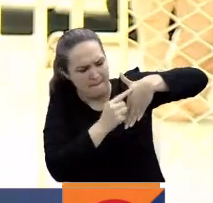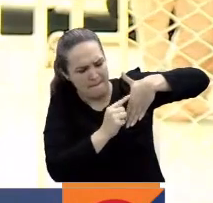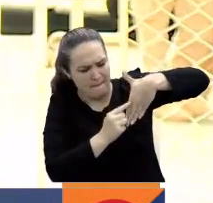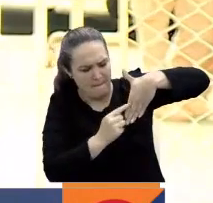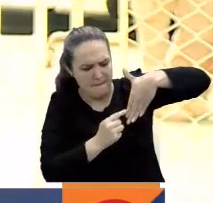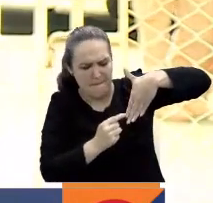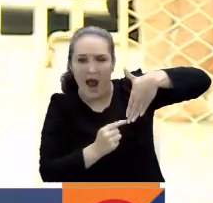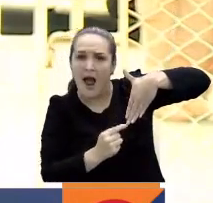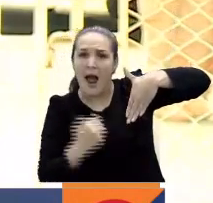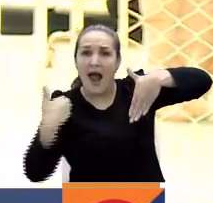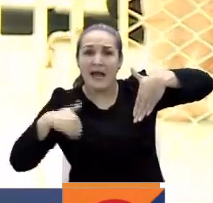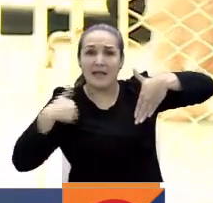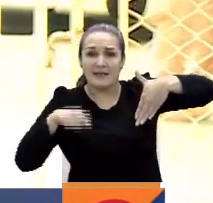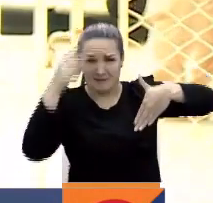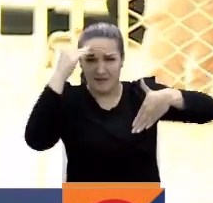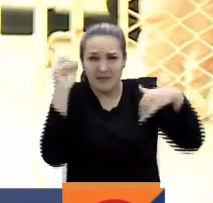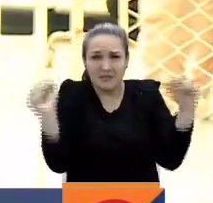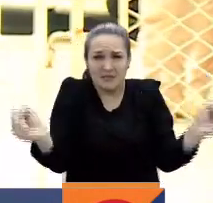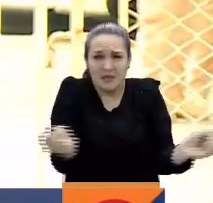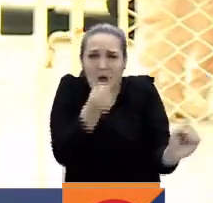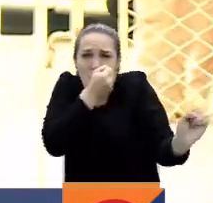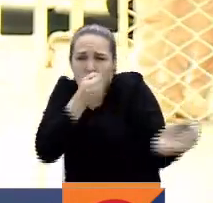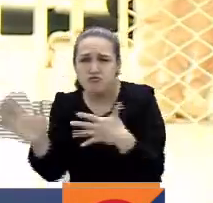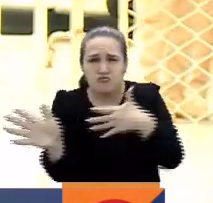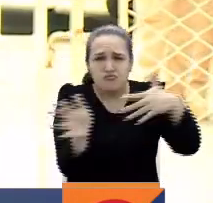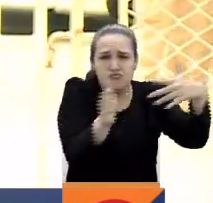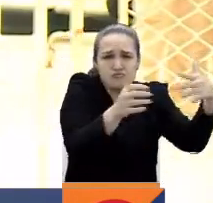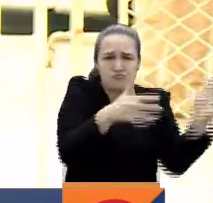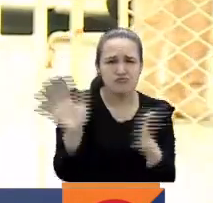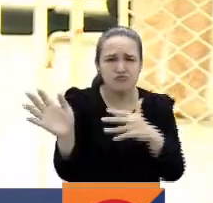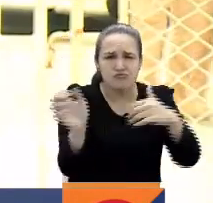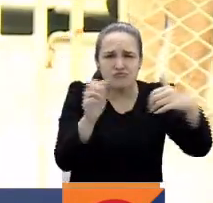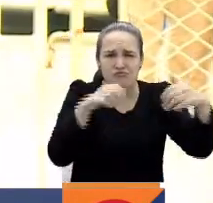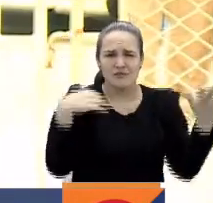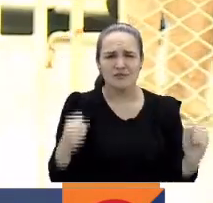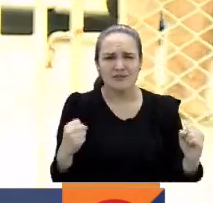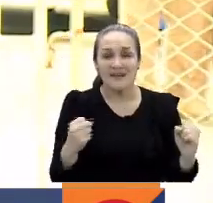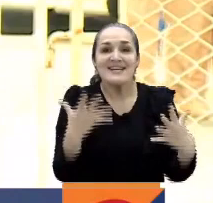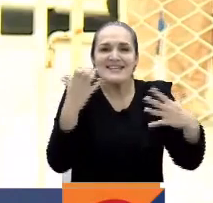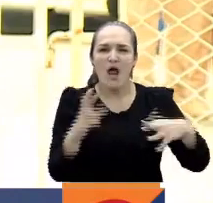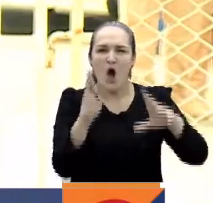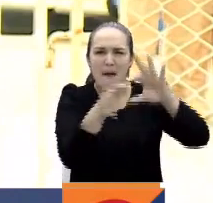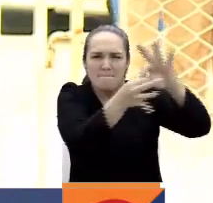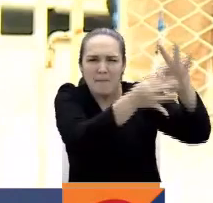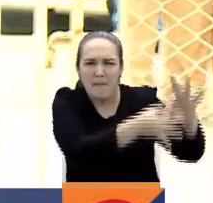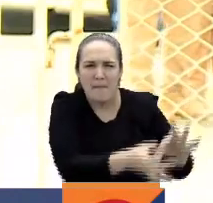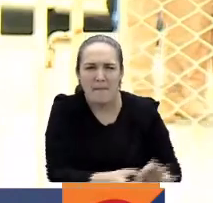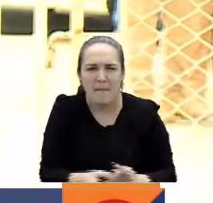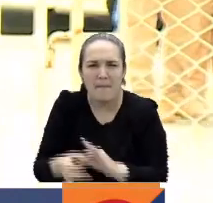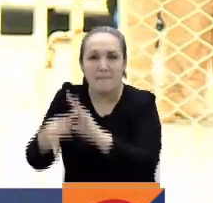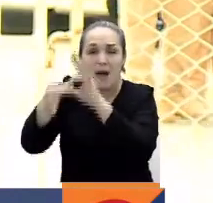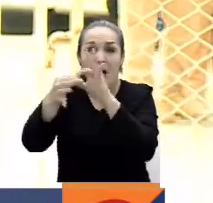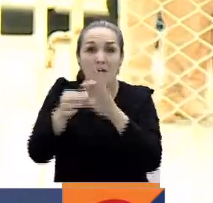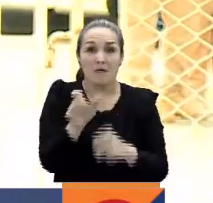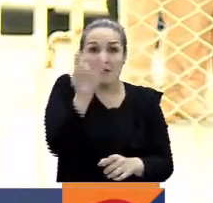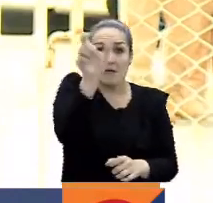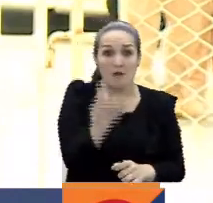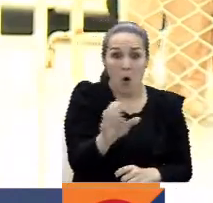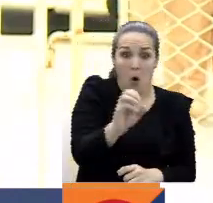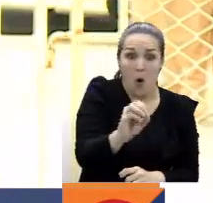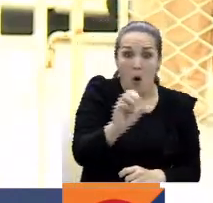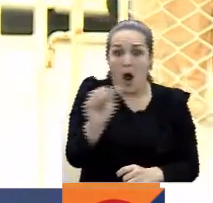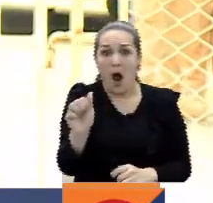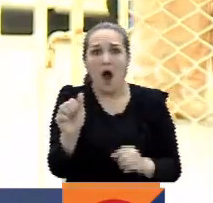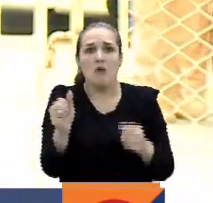fuertes vientos son constantes y cotidianos. Si lo hace un camionero, una camionera, lo podrá hacer